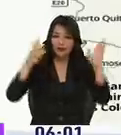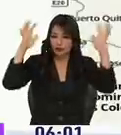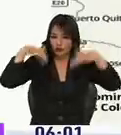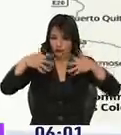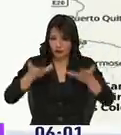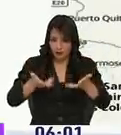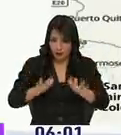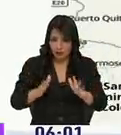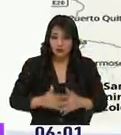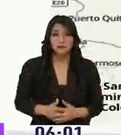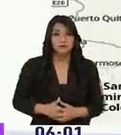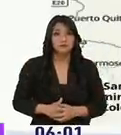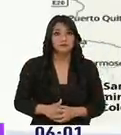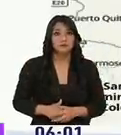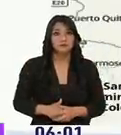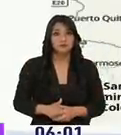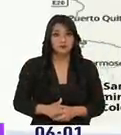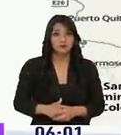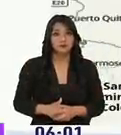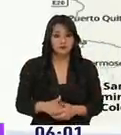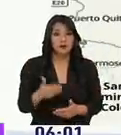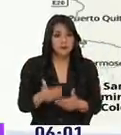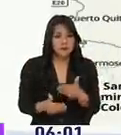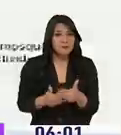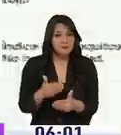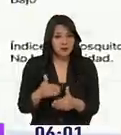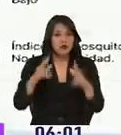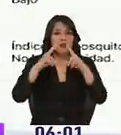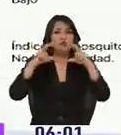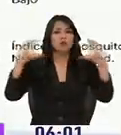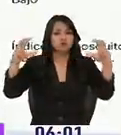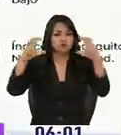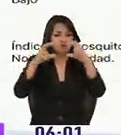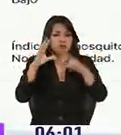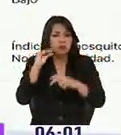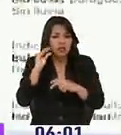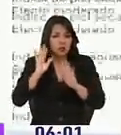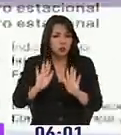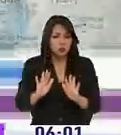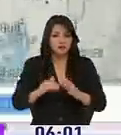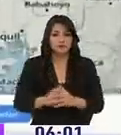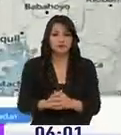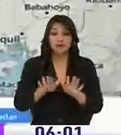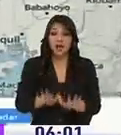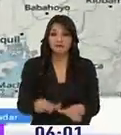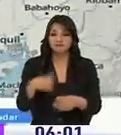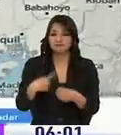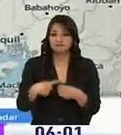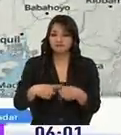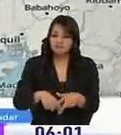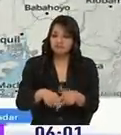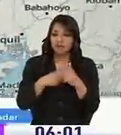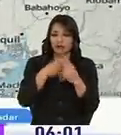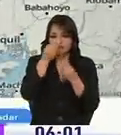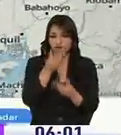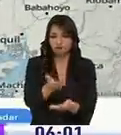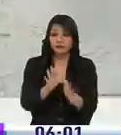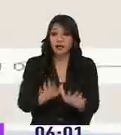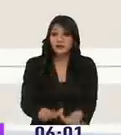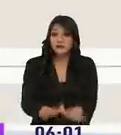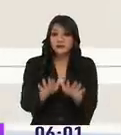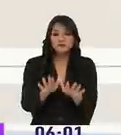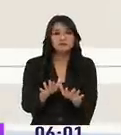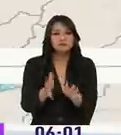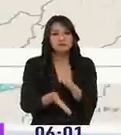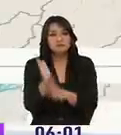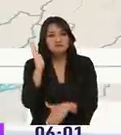viendo, no hay índice de lluvia, sino que se va a mantener nublado. Así que así está la capital de la República, así tendremos los que van a